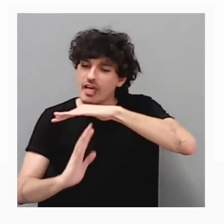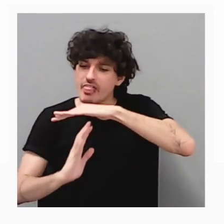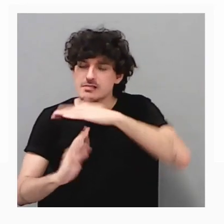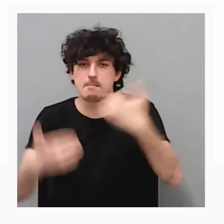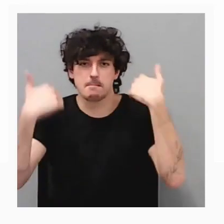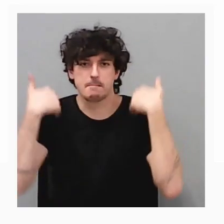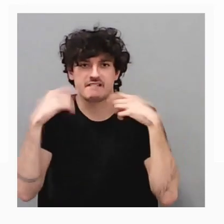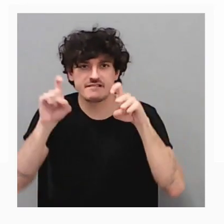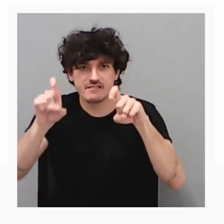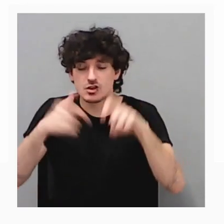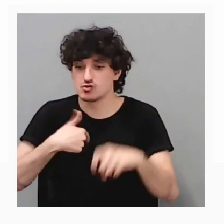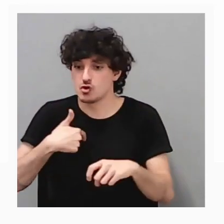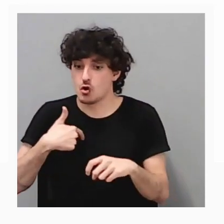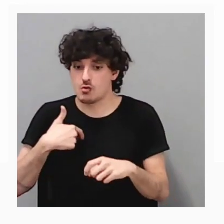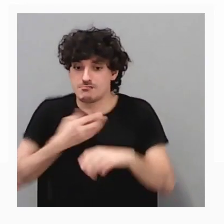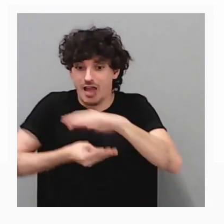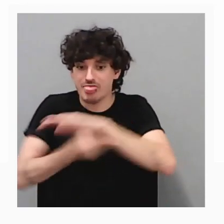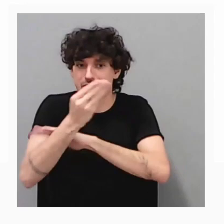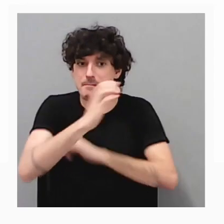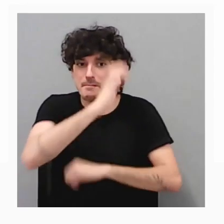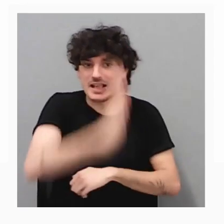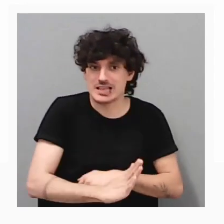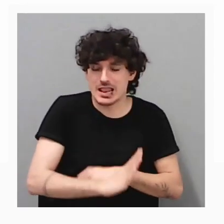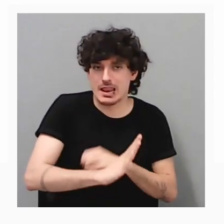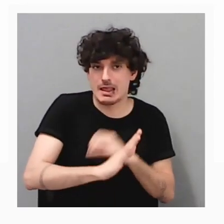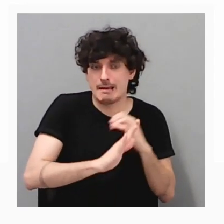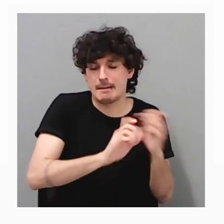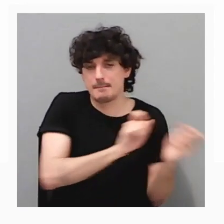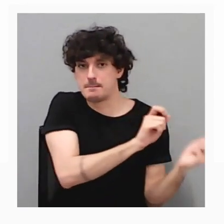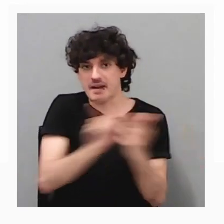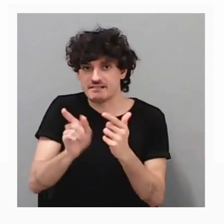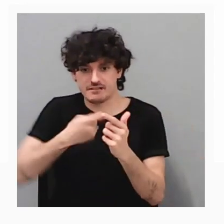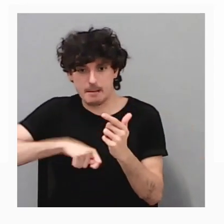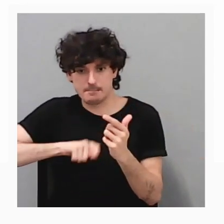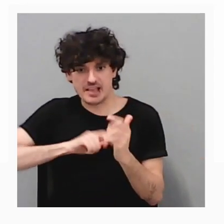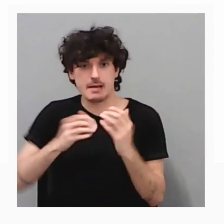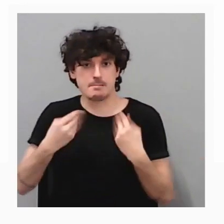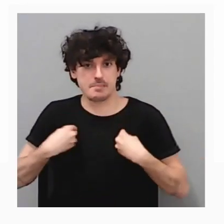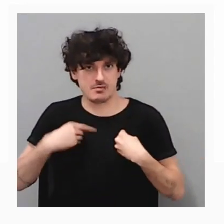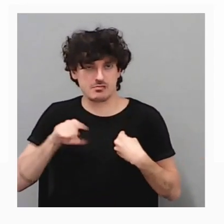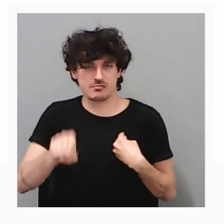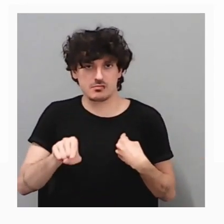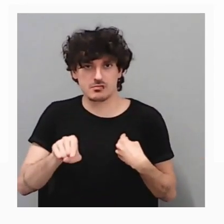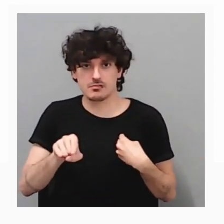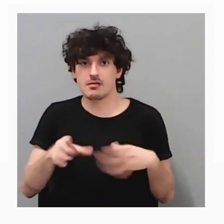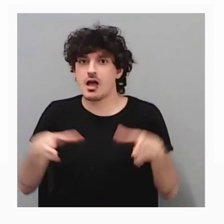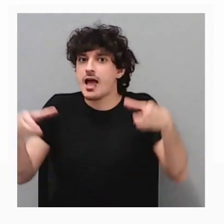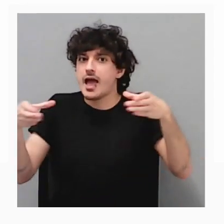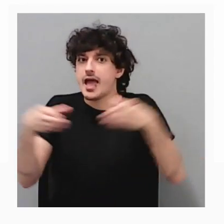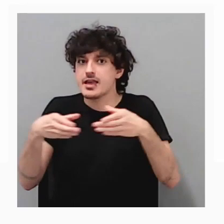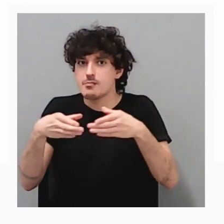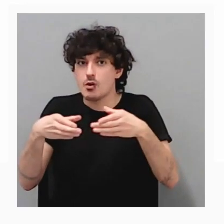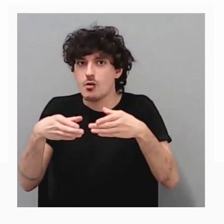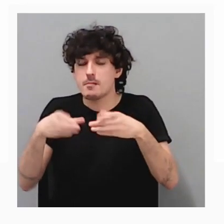también soy migrante, yo soy brasileña, vivo en España, y todo el equipo de abrazo cultural, que es